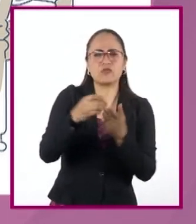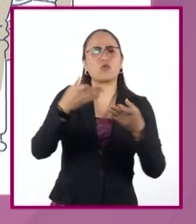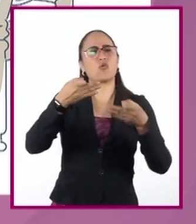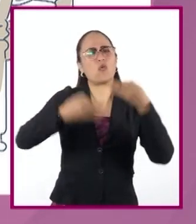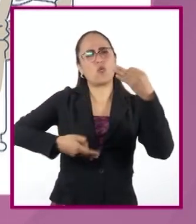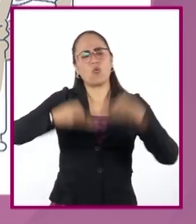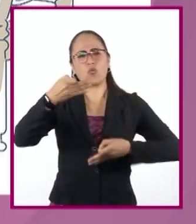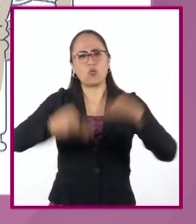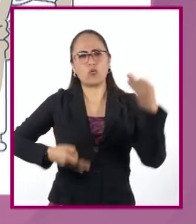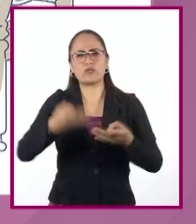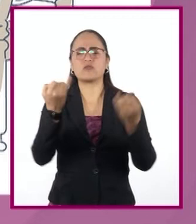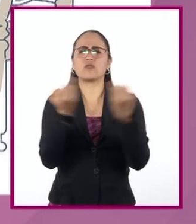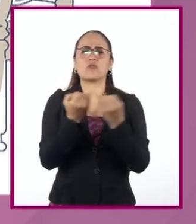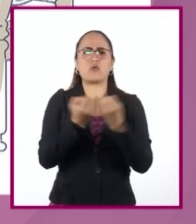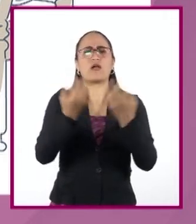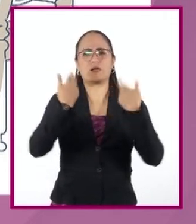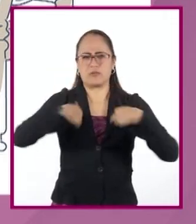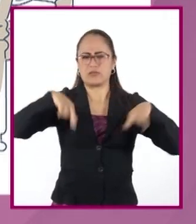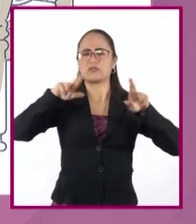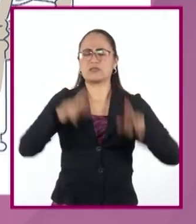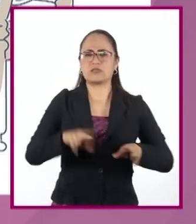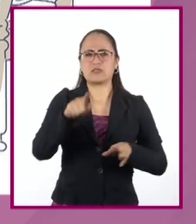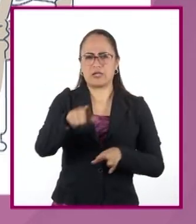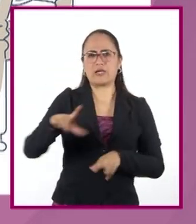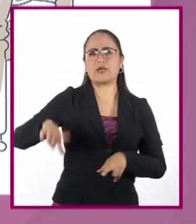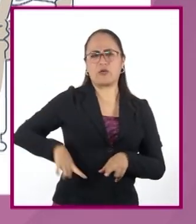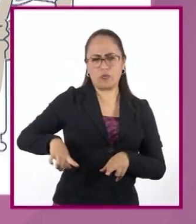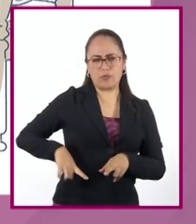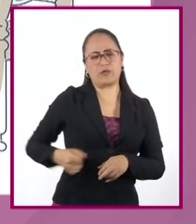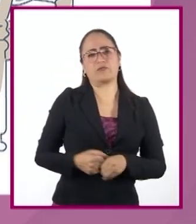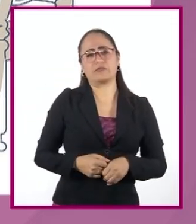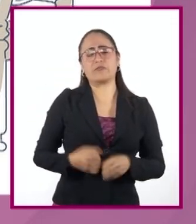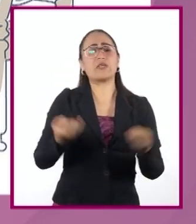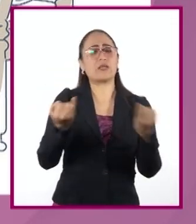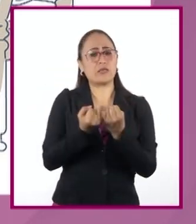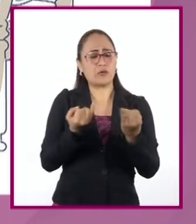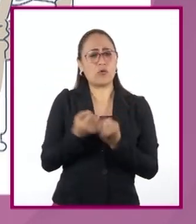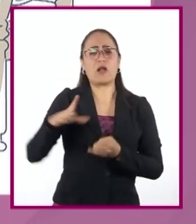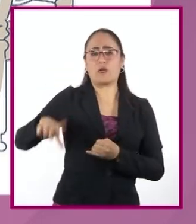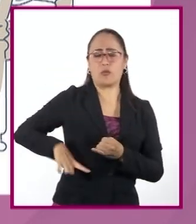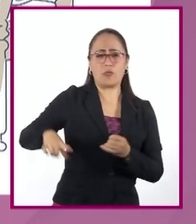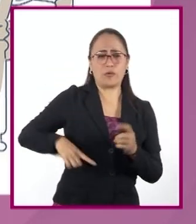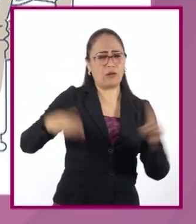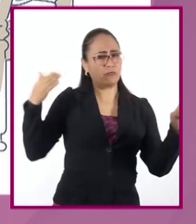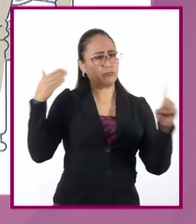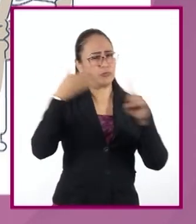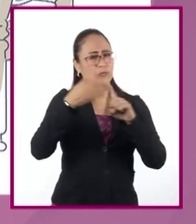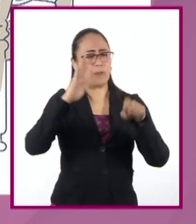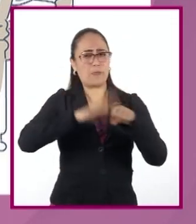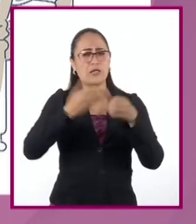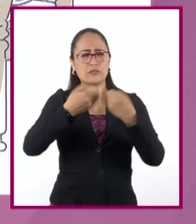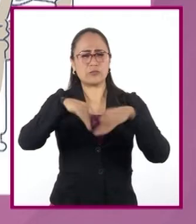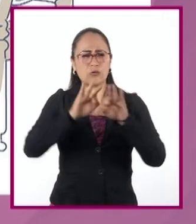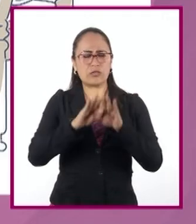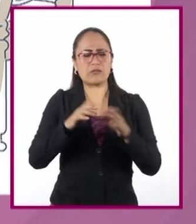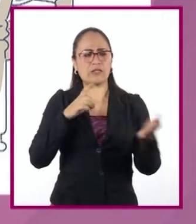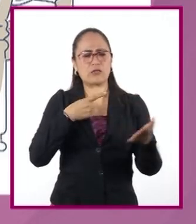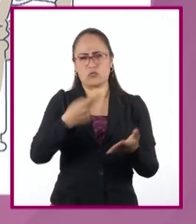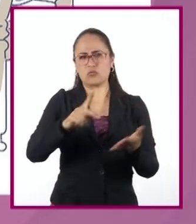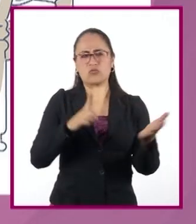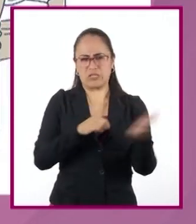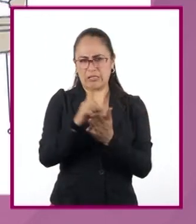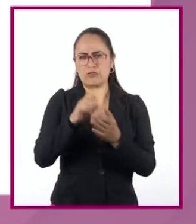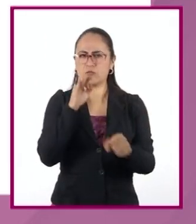la representatividad en el gobierno. Y el gobierno tiene como misión principal la defensa de los derechos de la gente común.